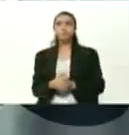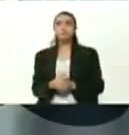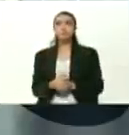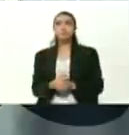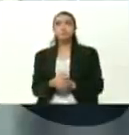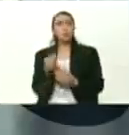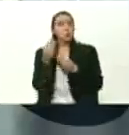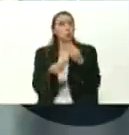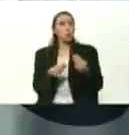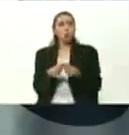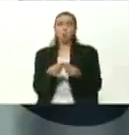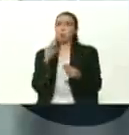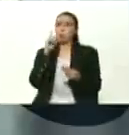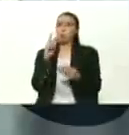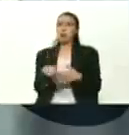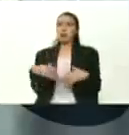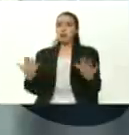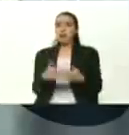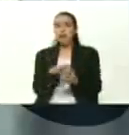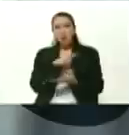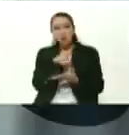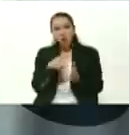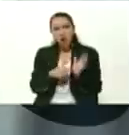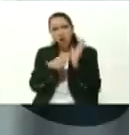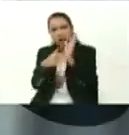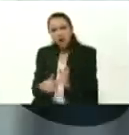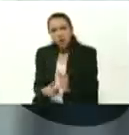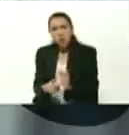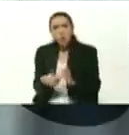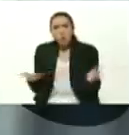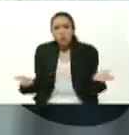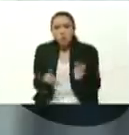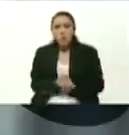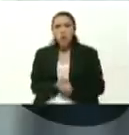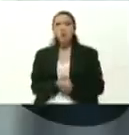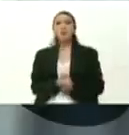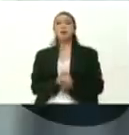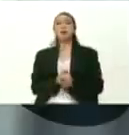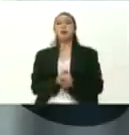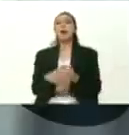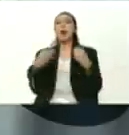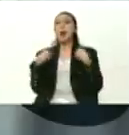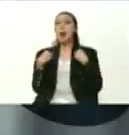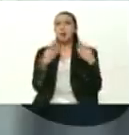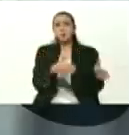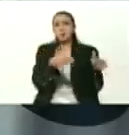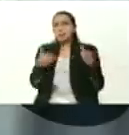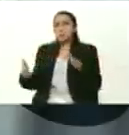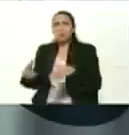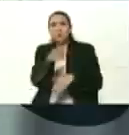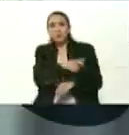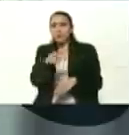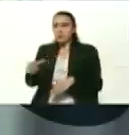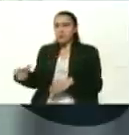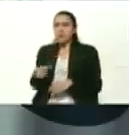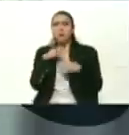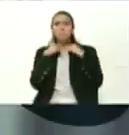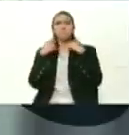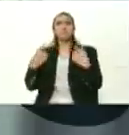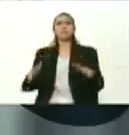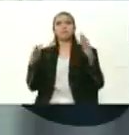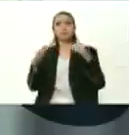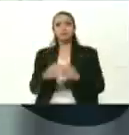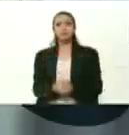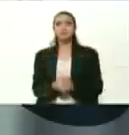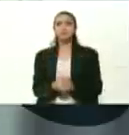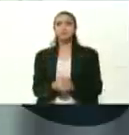¿Cómo pudiéramos tipificar una acción como esa que cegó la vida de miles y miles de venezolanos en ese